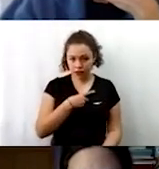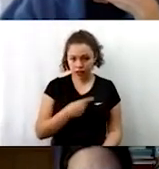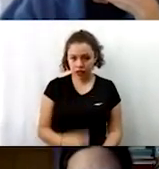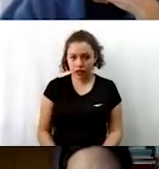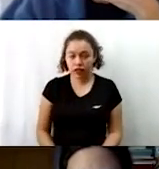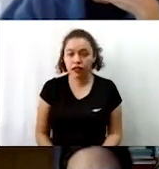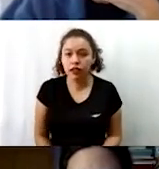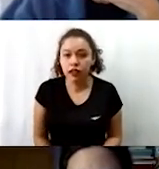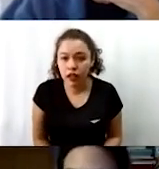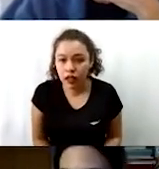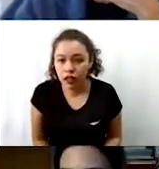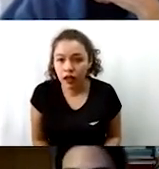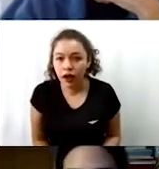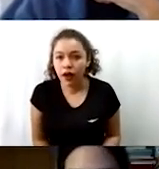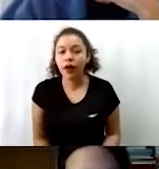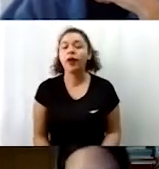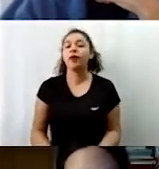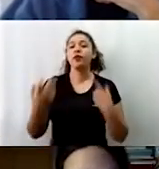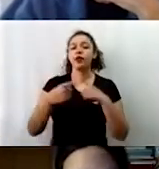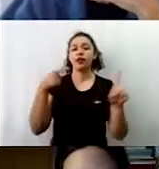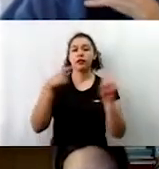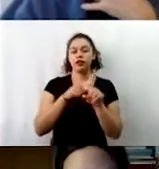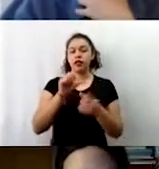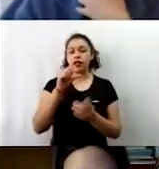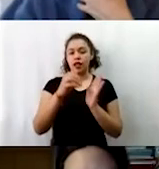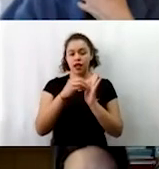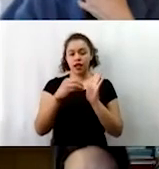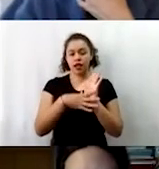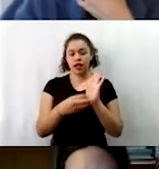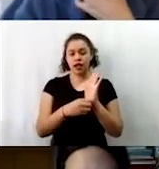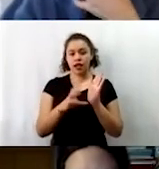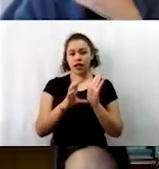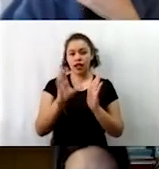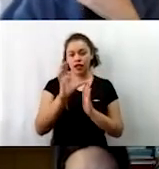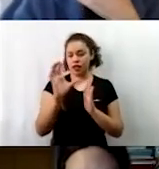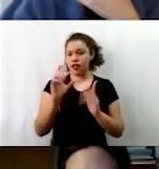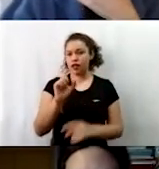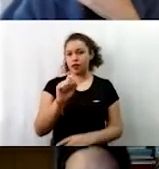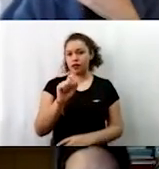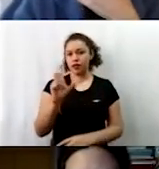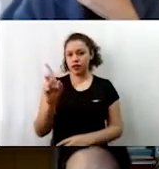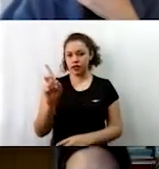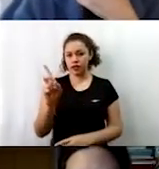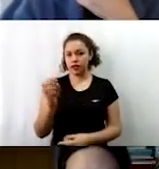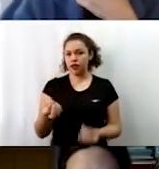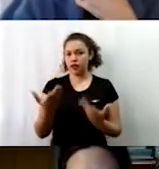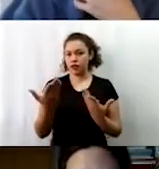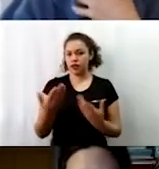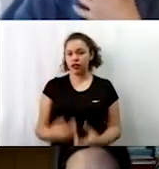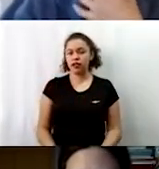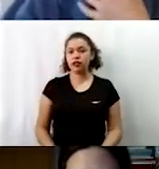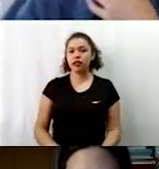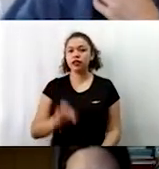metas es que tiene la Agenda 2030. Llevamos 3